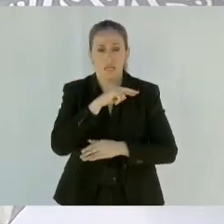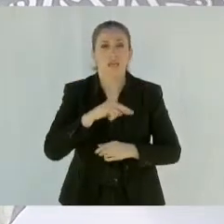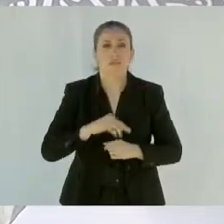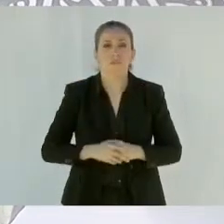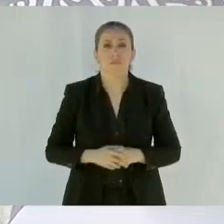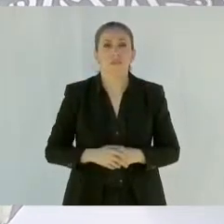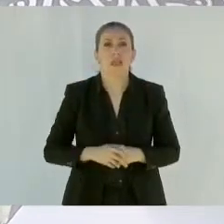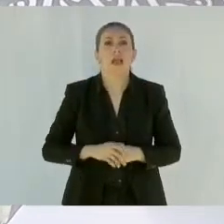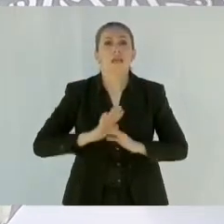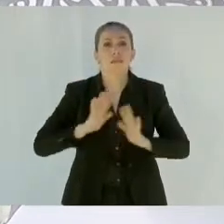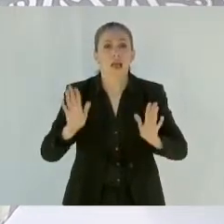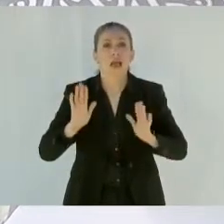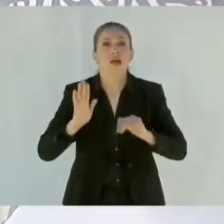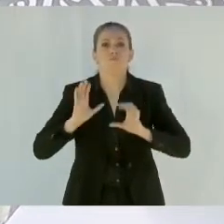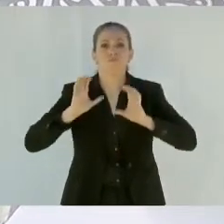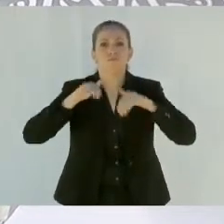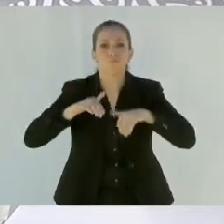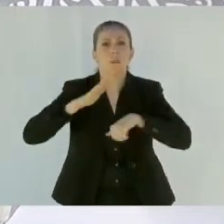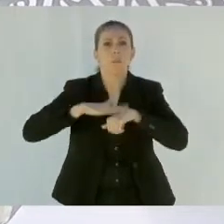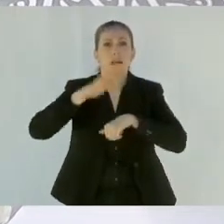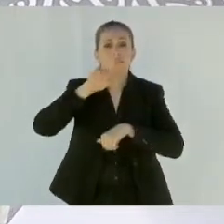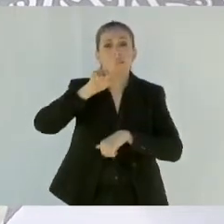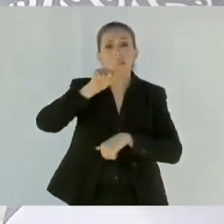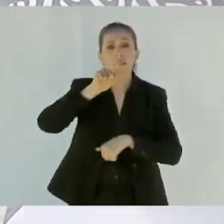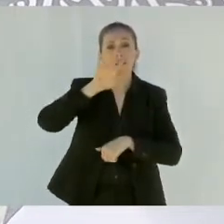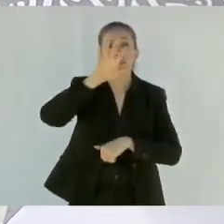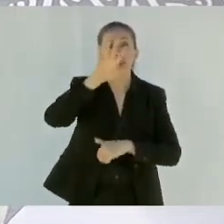de 75,000 trabajadores de la